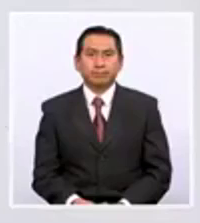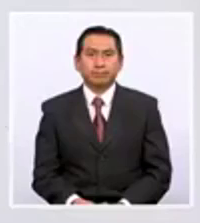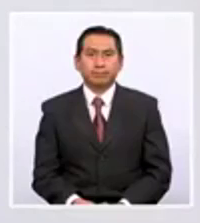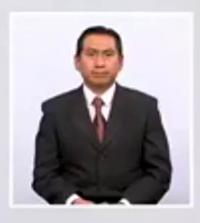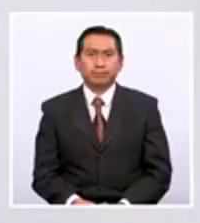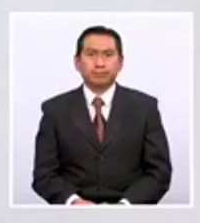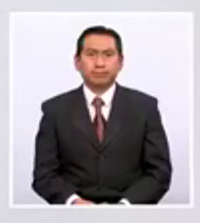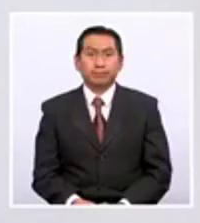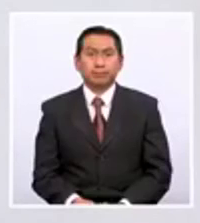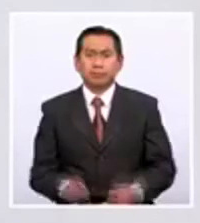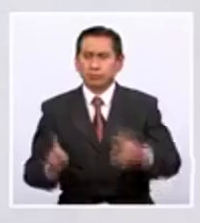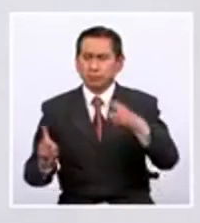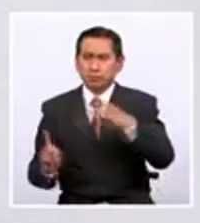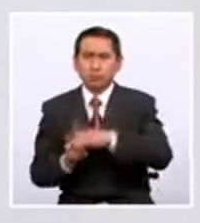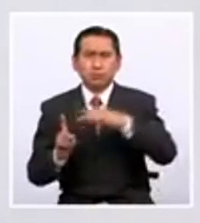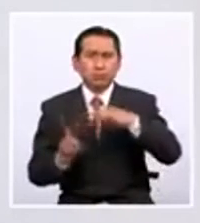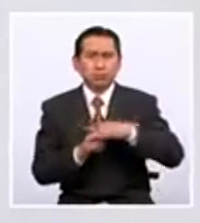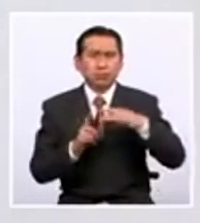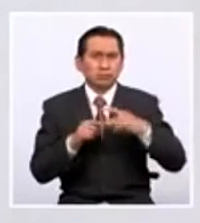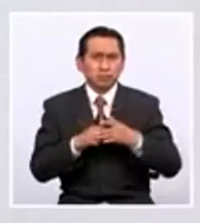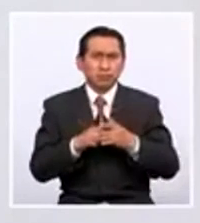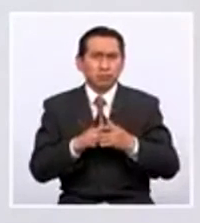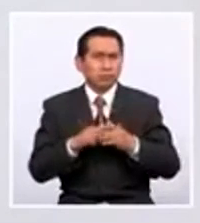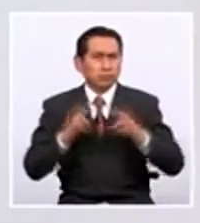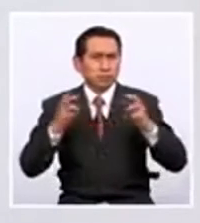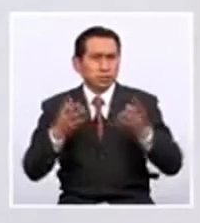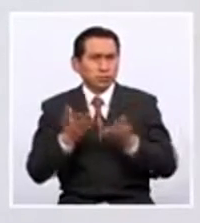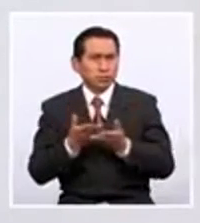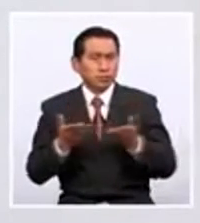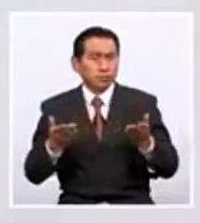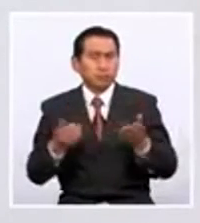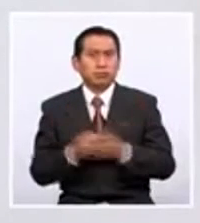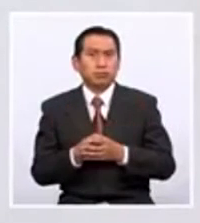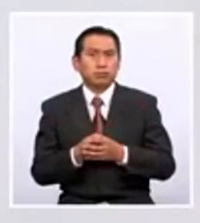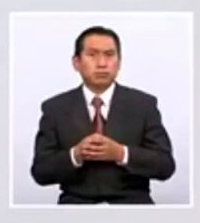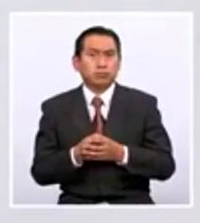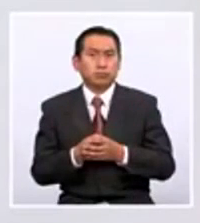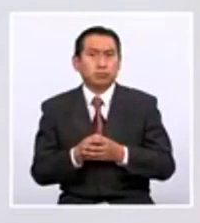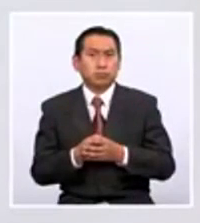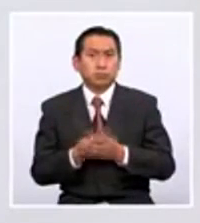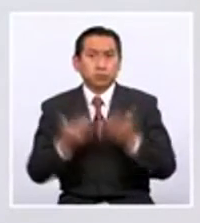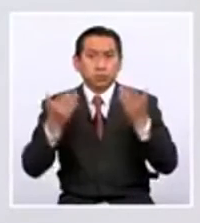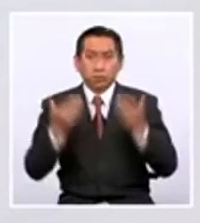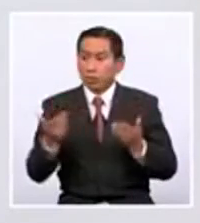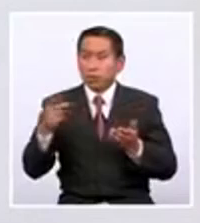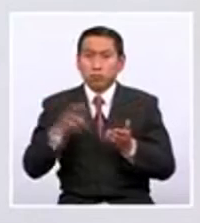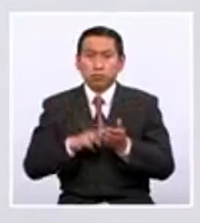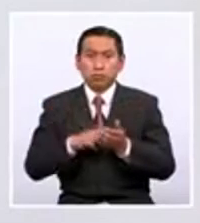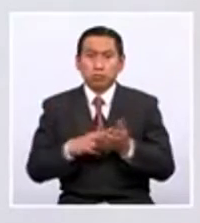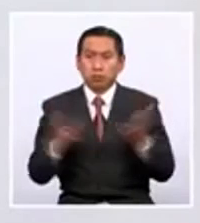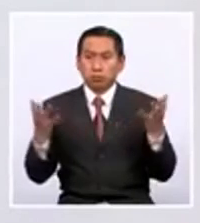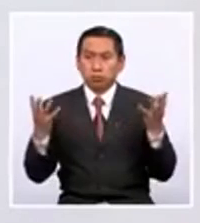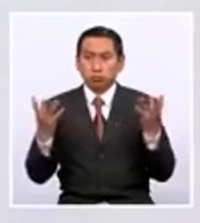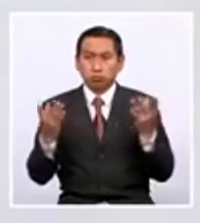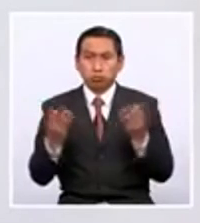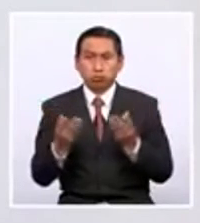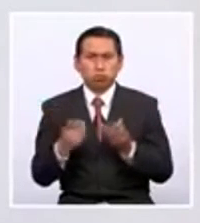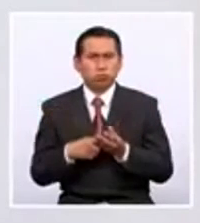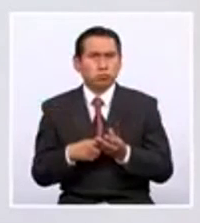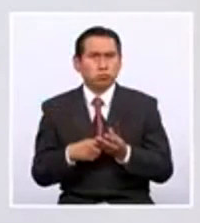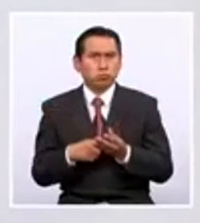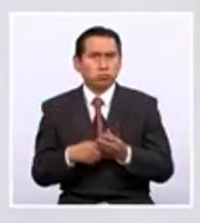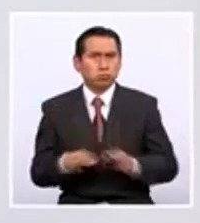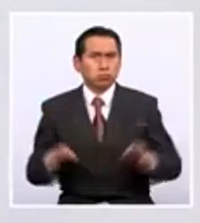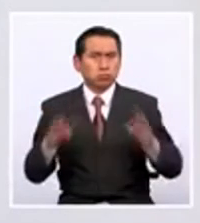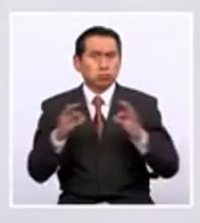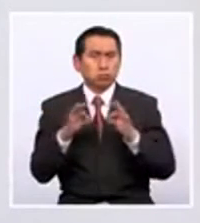La ocurrencia de casos en un descenso bastante significativo,